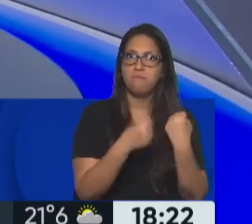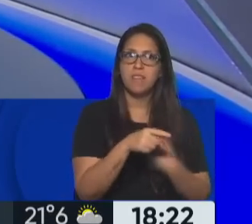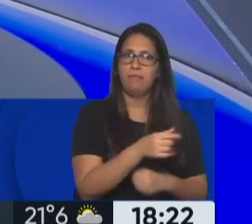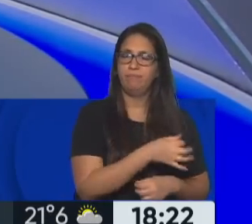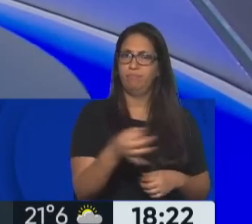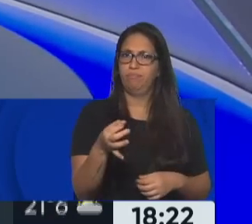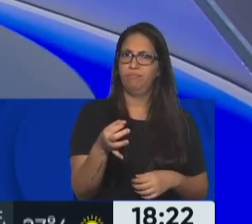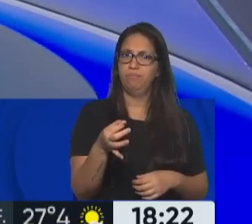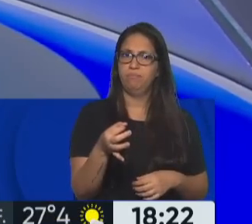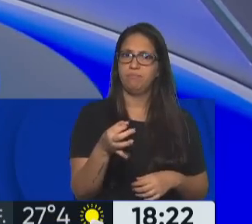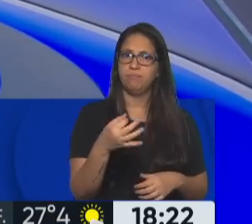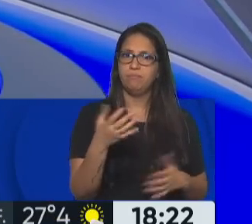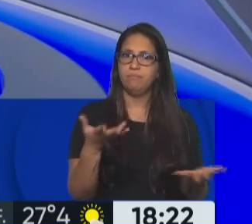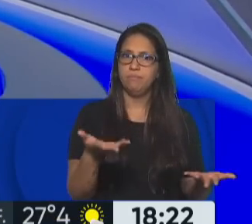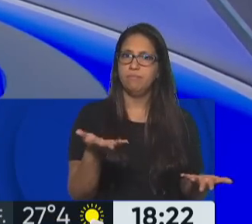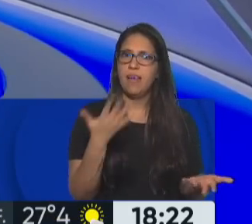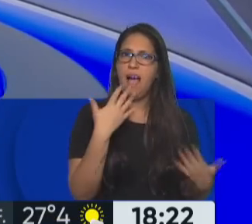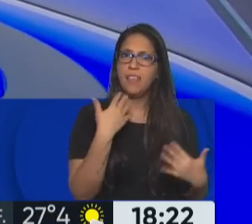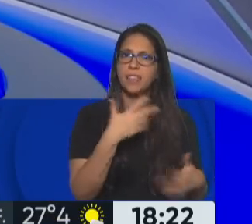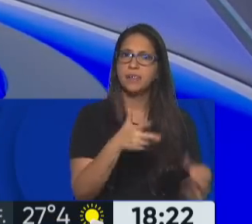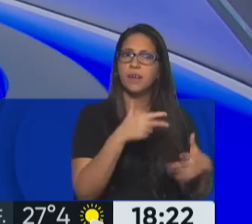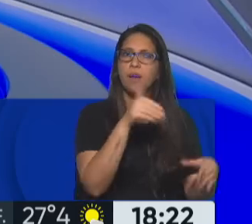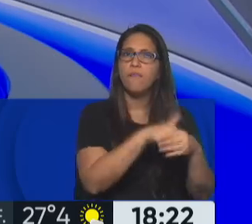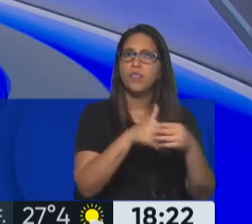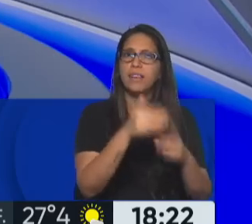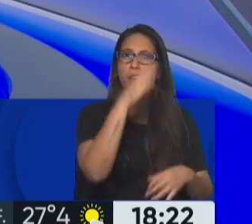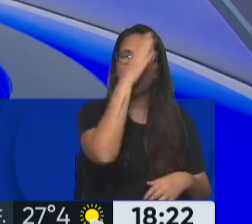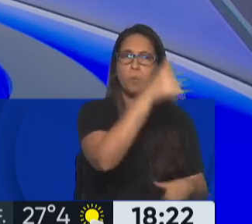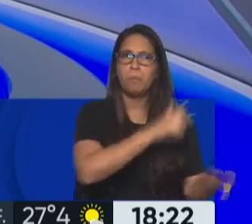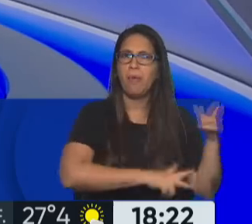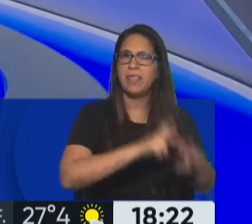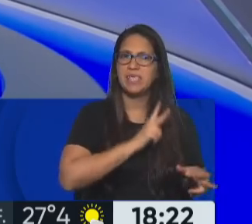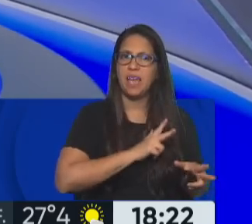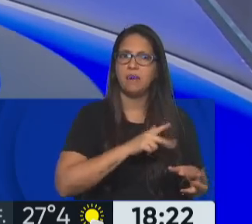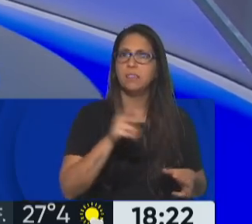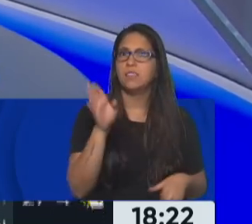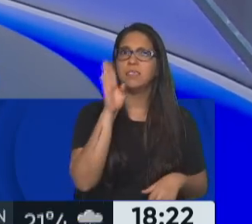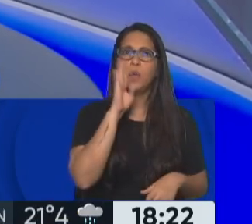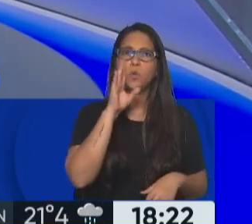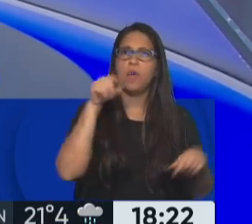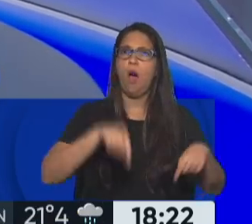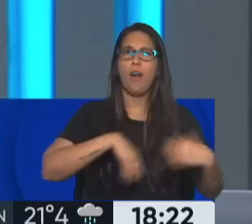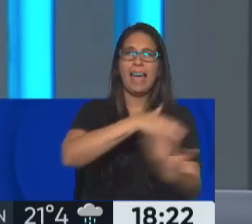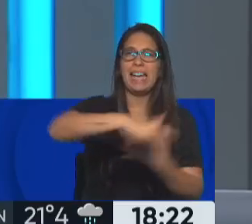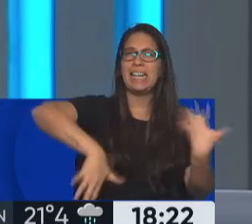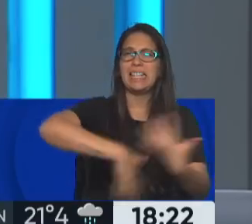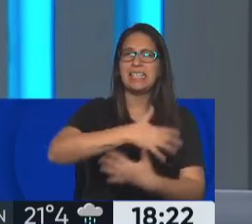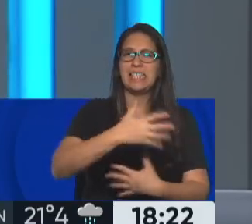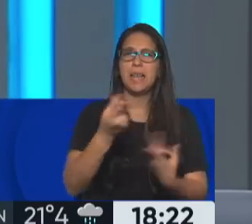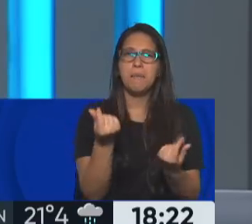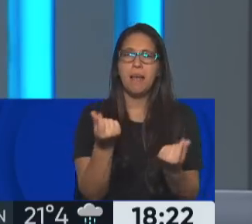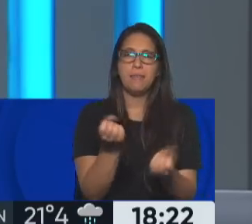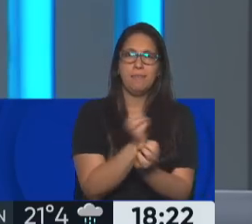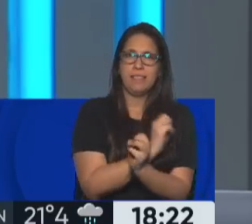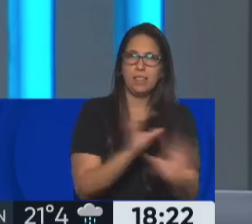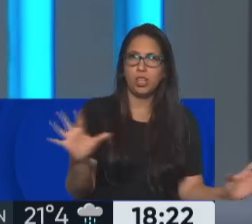¿no? Bueno, lo contaba, hablaba con los votantes de Trump allá y lo que me decían prácticamente que Estados Unidos estaba en una crisis total. Algo que no pareciera,